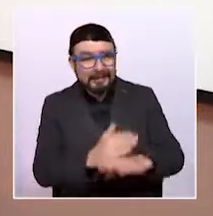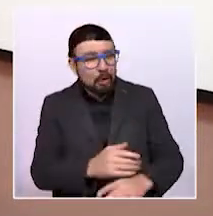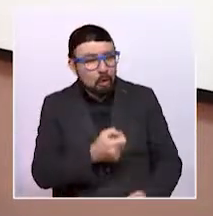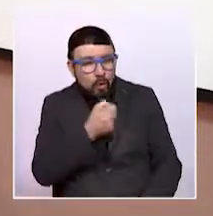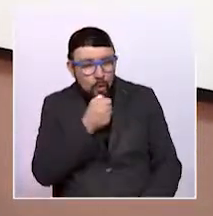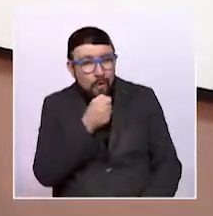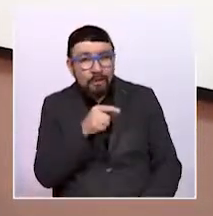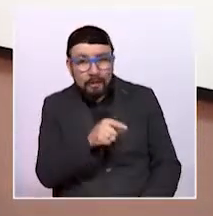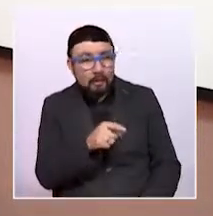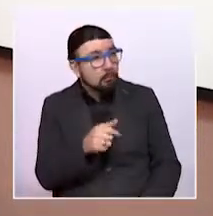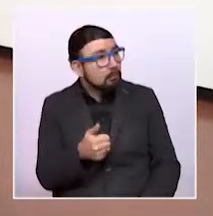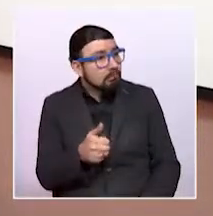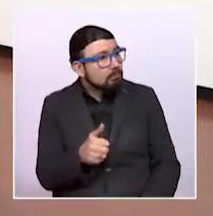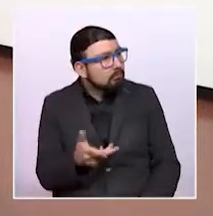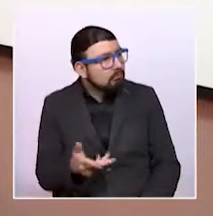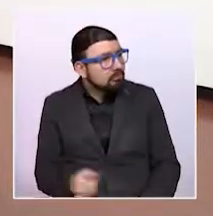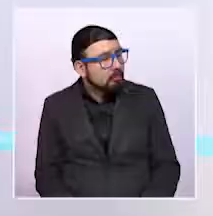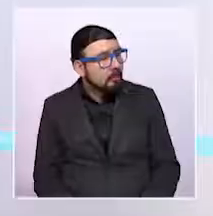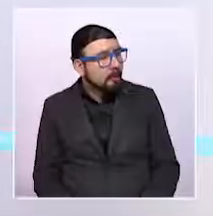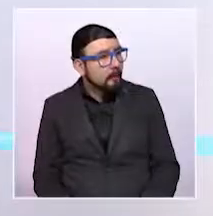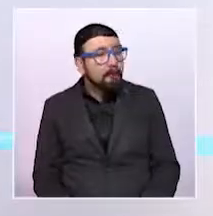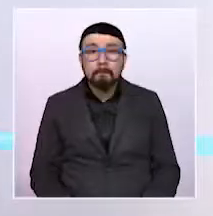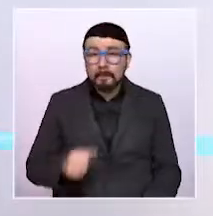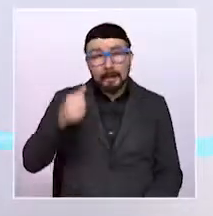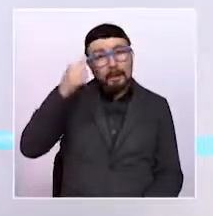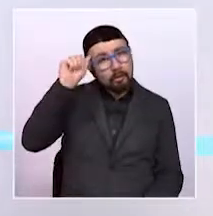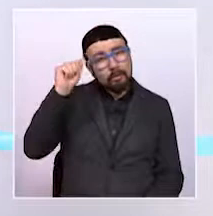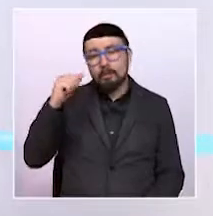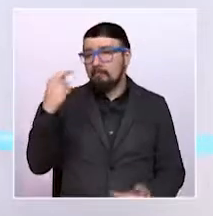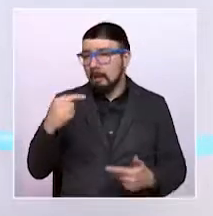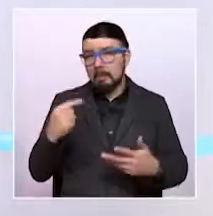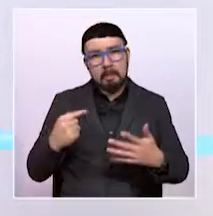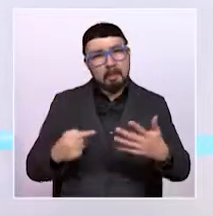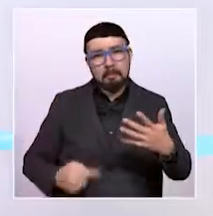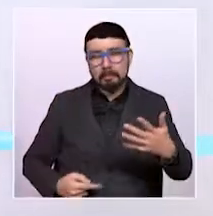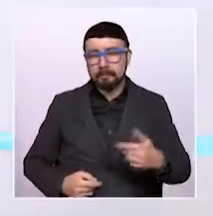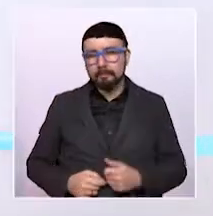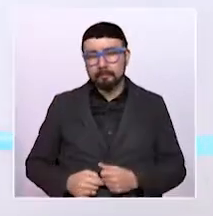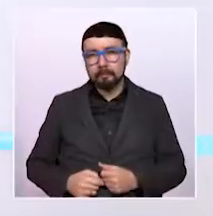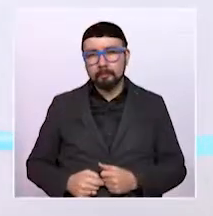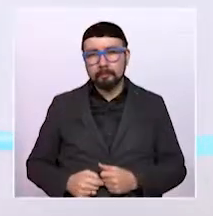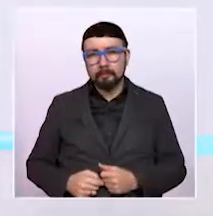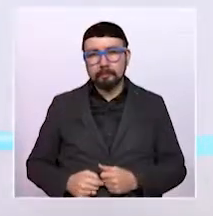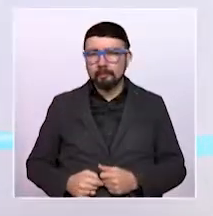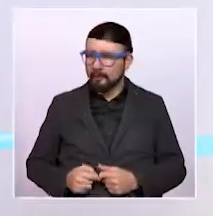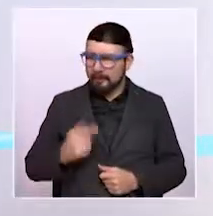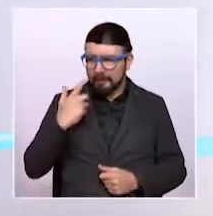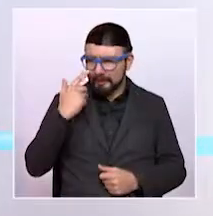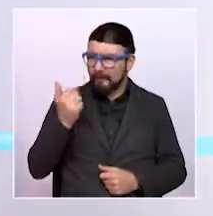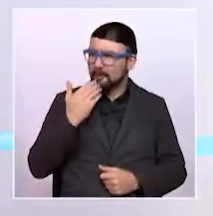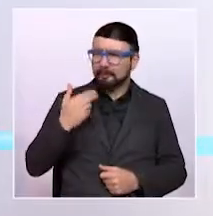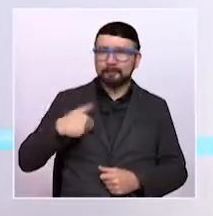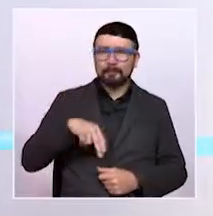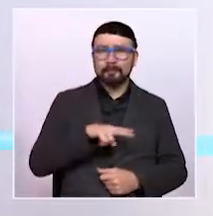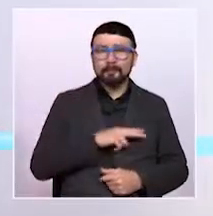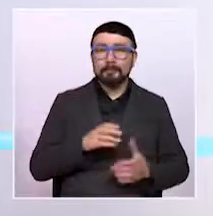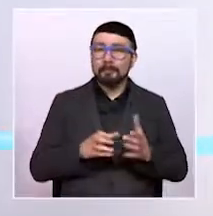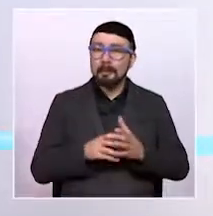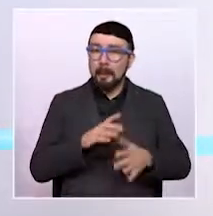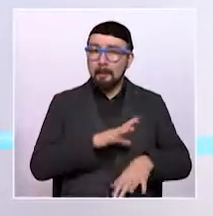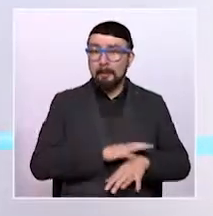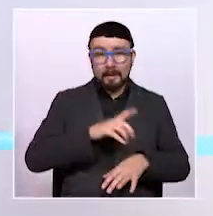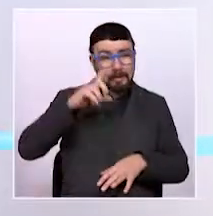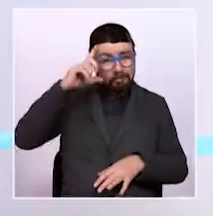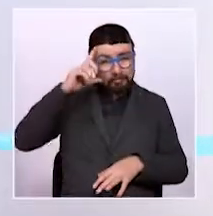está bien los antihistamínicos recordemos que hay varios tipos de antihistamínicos entonces es muy chévere porque nosotros los ginecólogos por ejemplo los